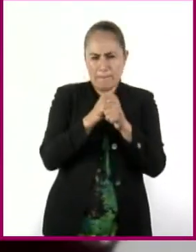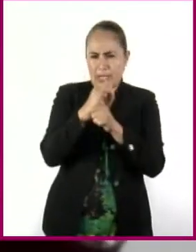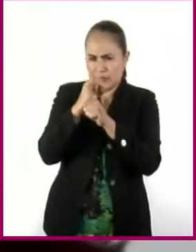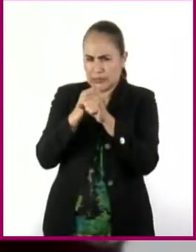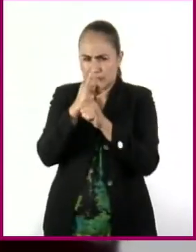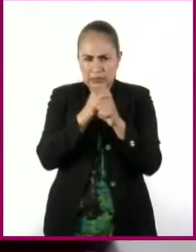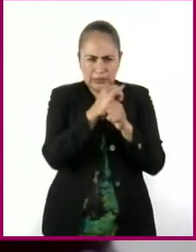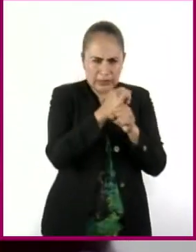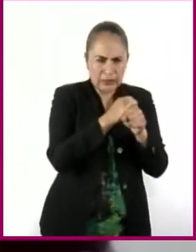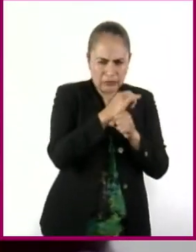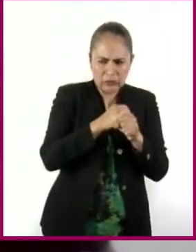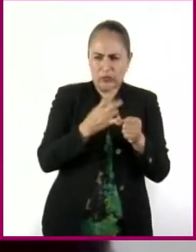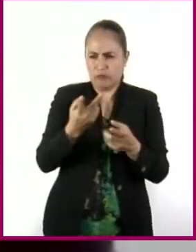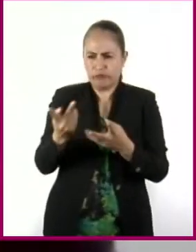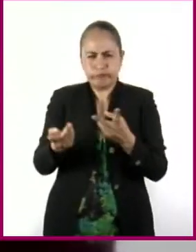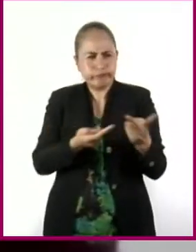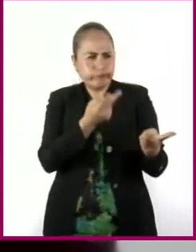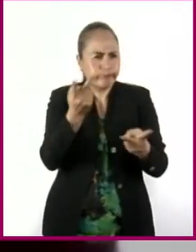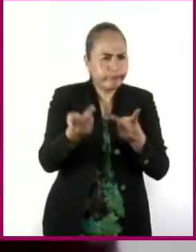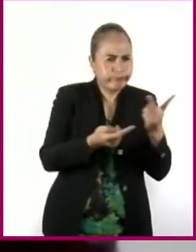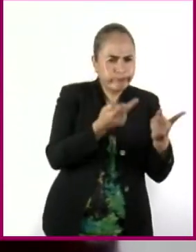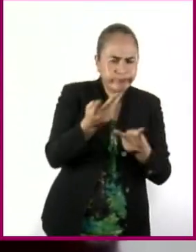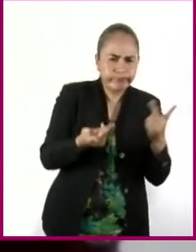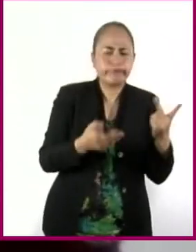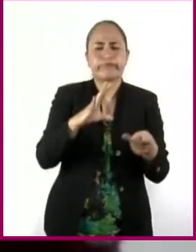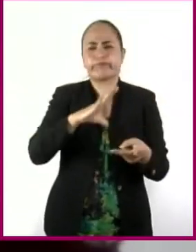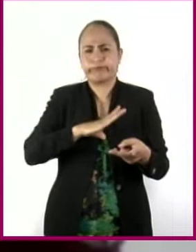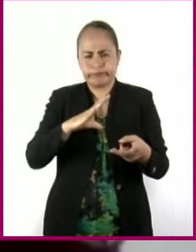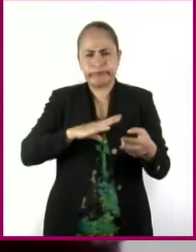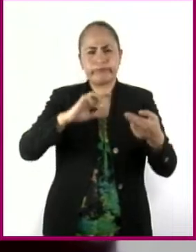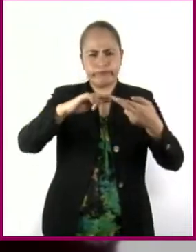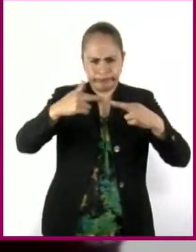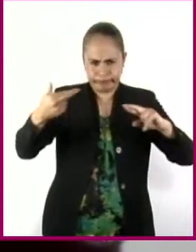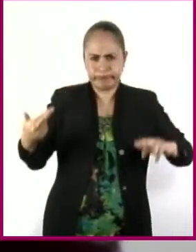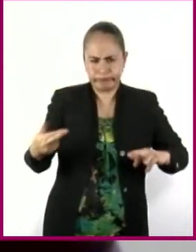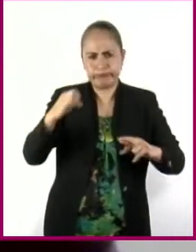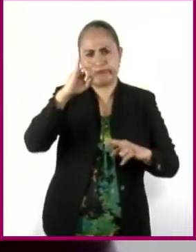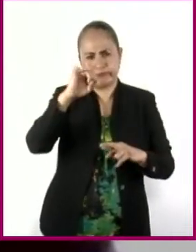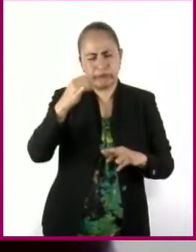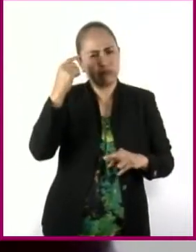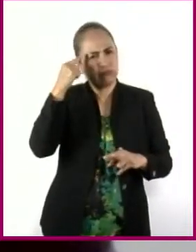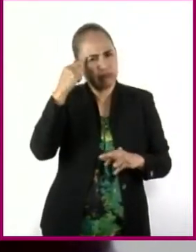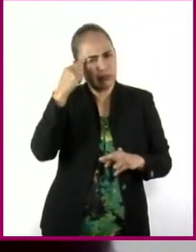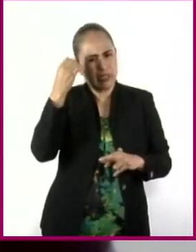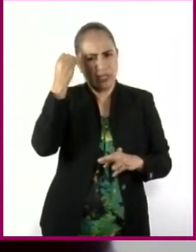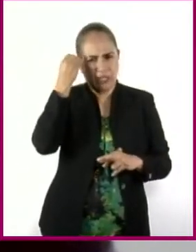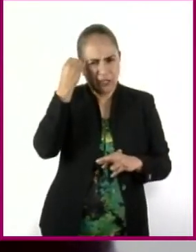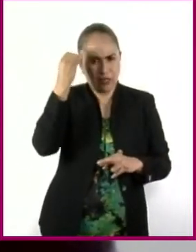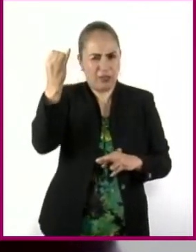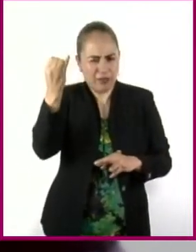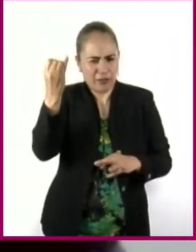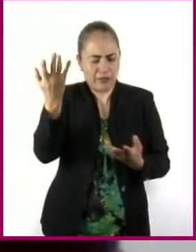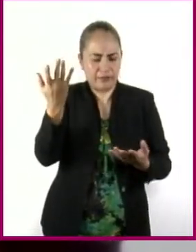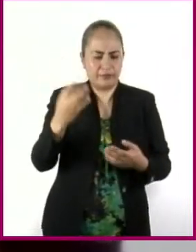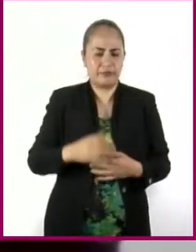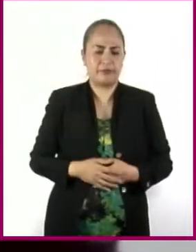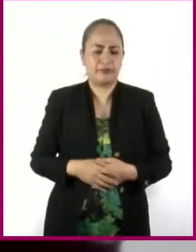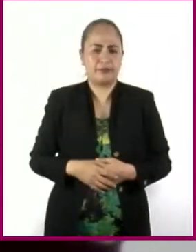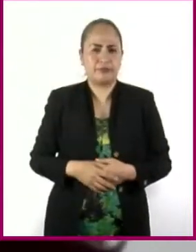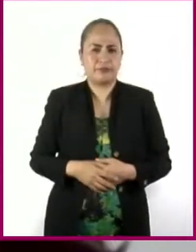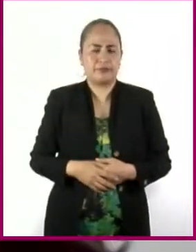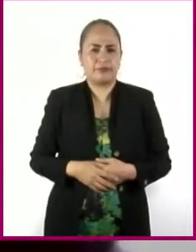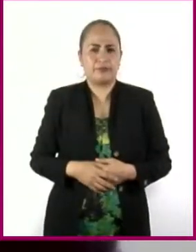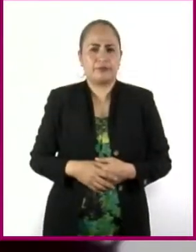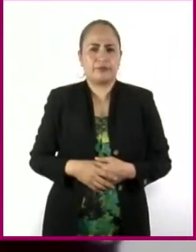hay todavía algunas relaciones en esta lógica de